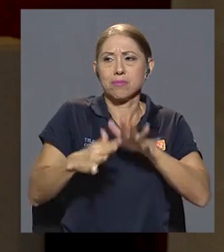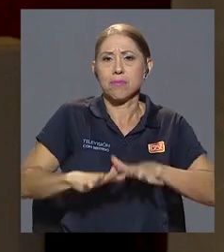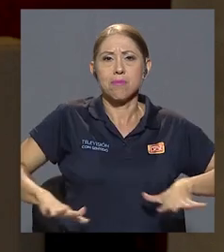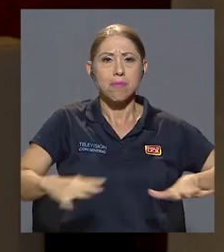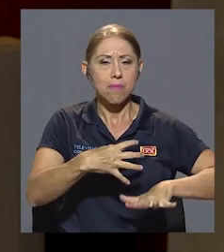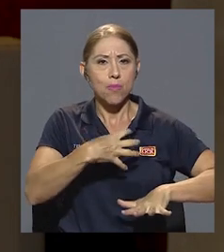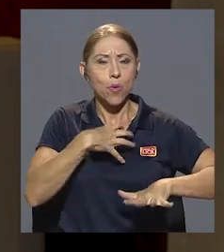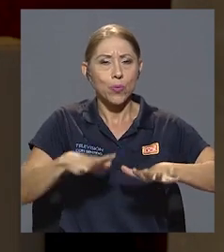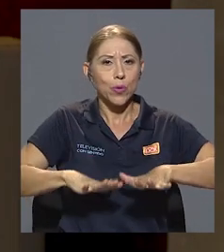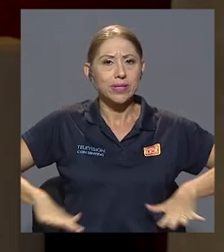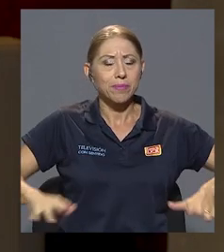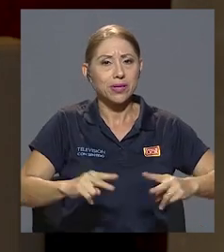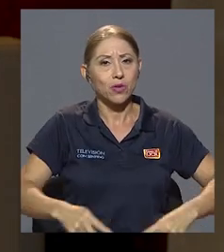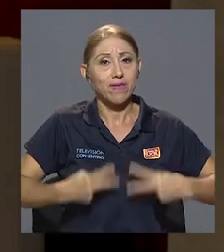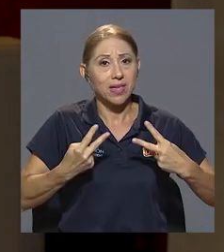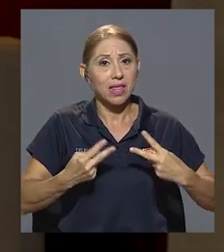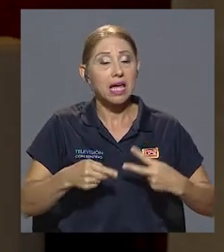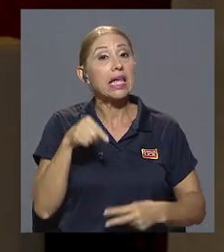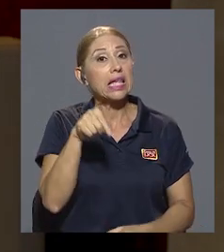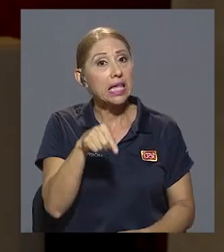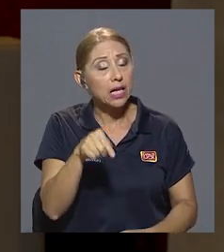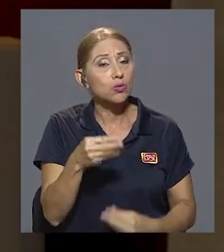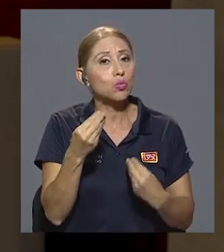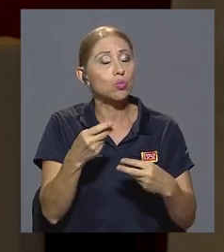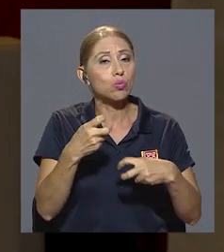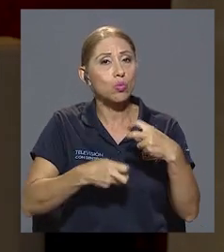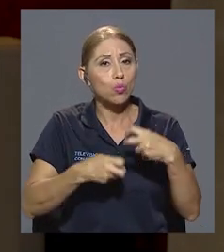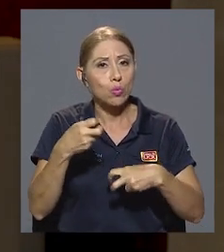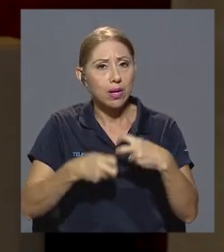vida y esto sí que es un término bastante problemático